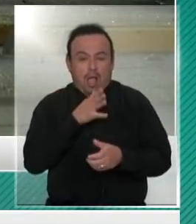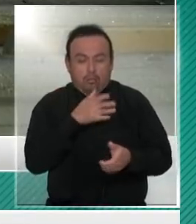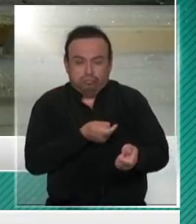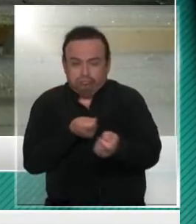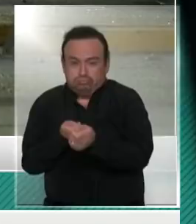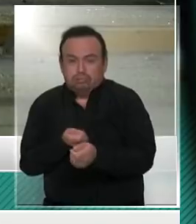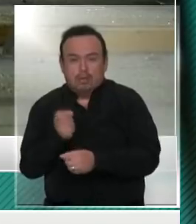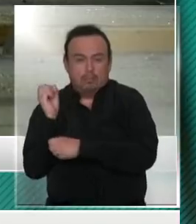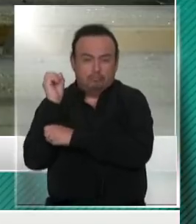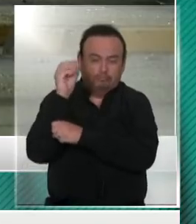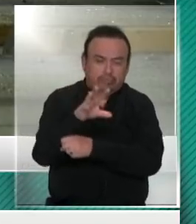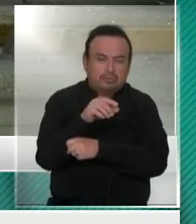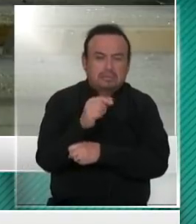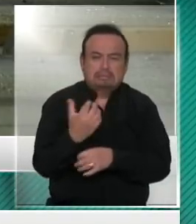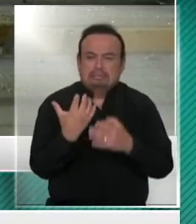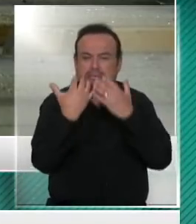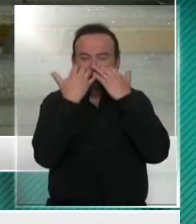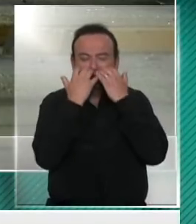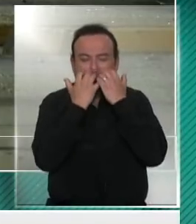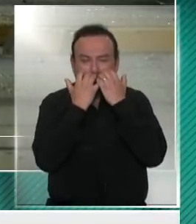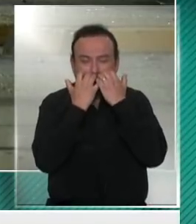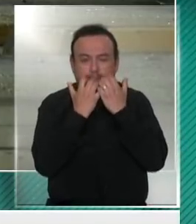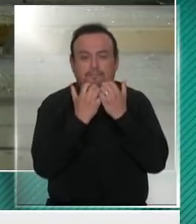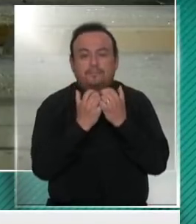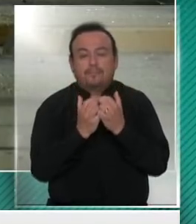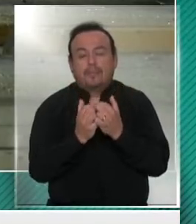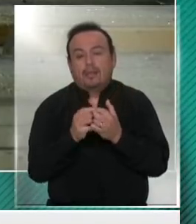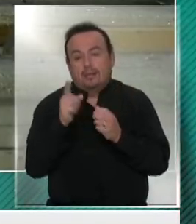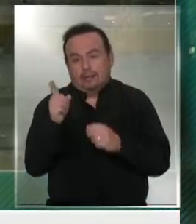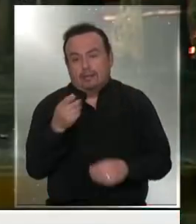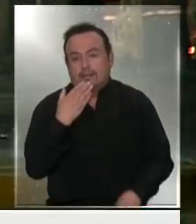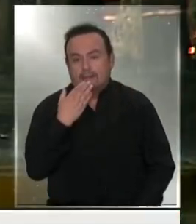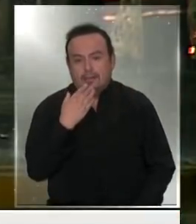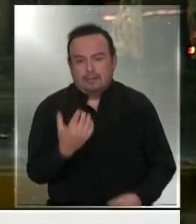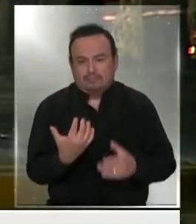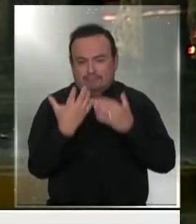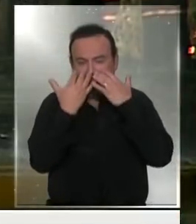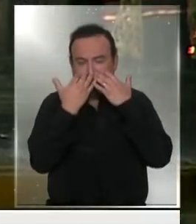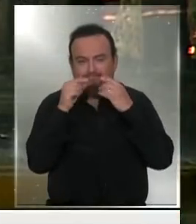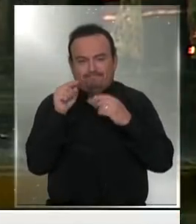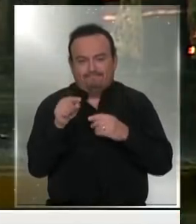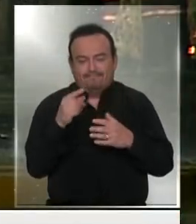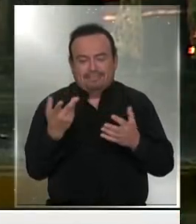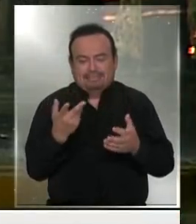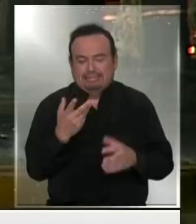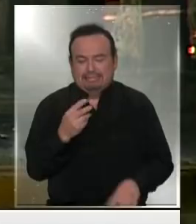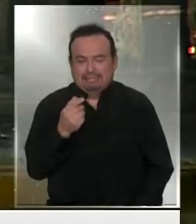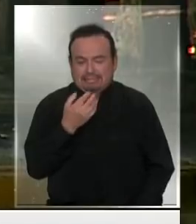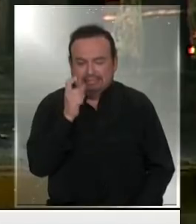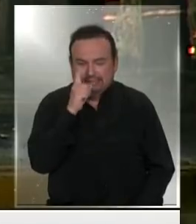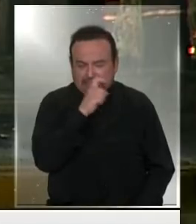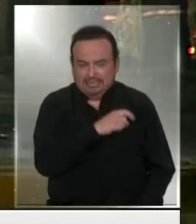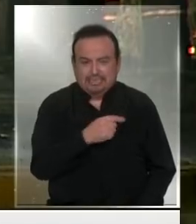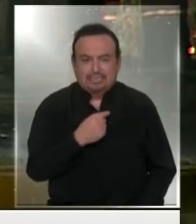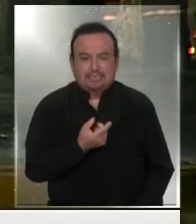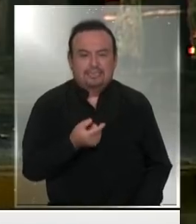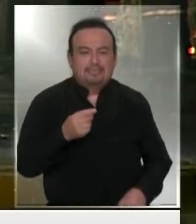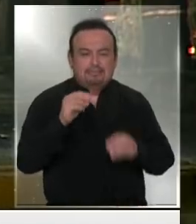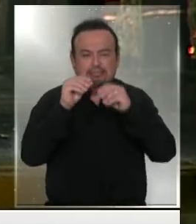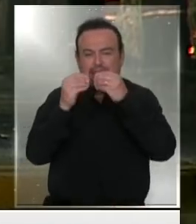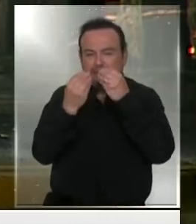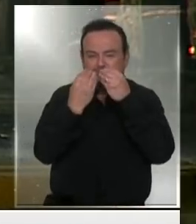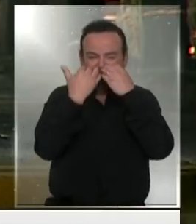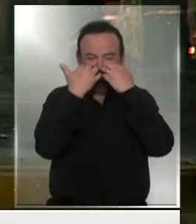manifestantes en ese lugar, Juan Manuel. Sí, Felipe Caro, evidentemente con los defectos propios, ¿no?, de lo que representa también las